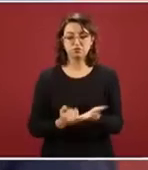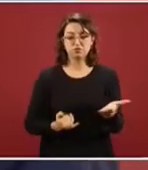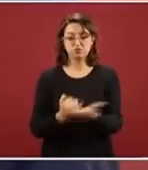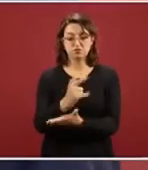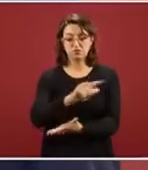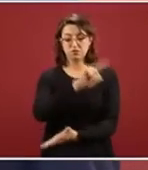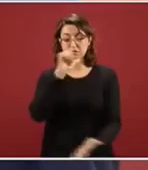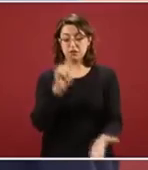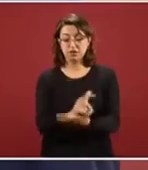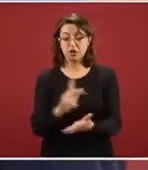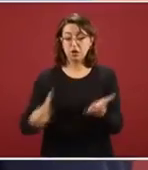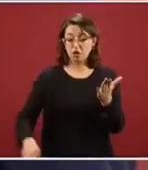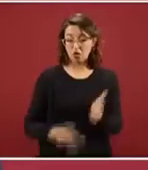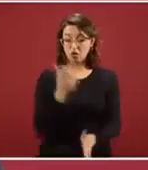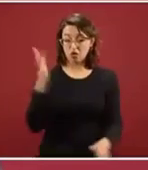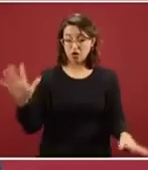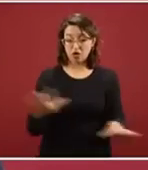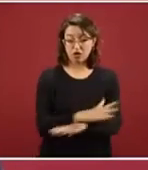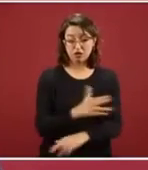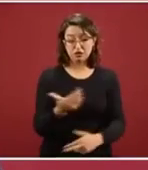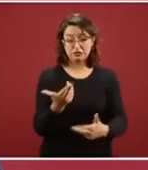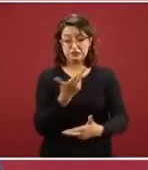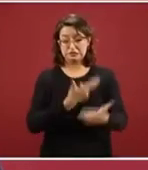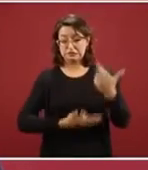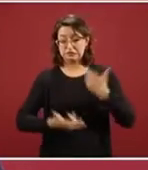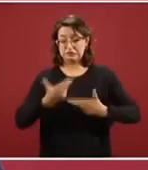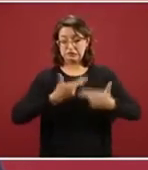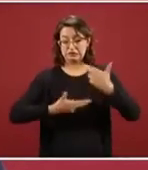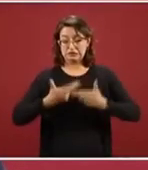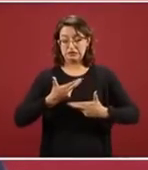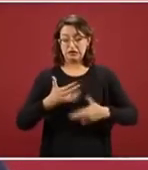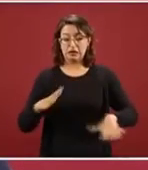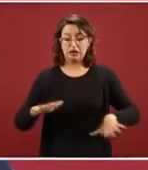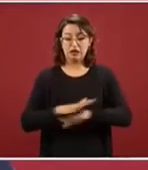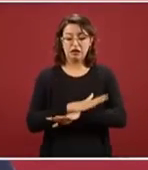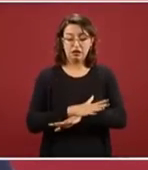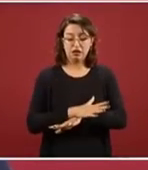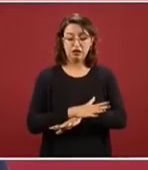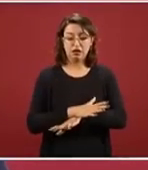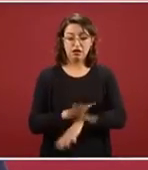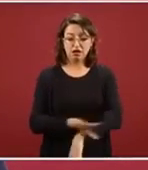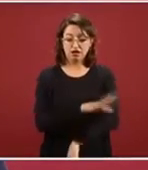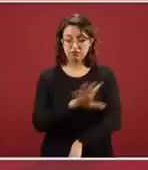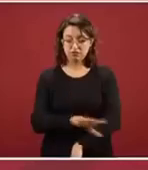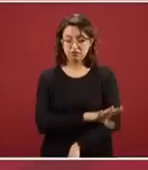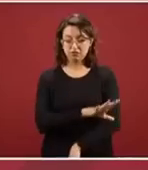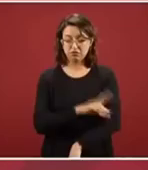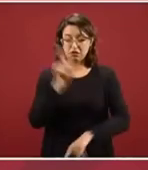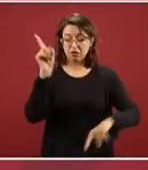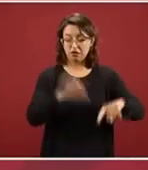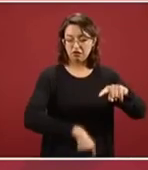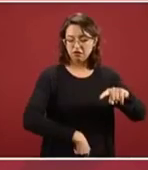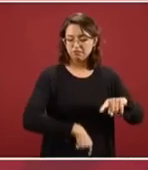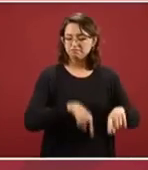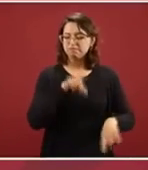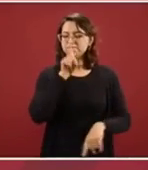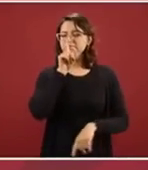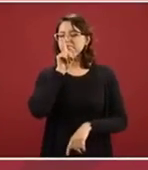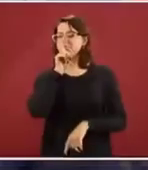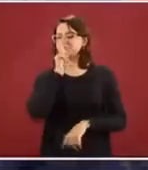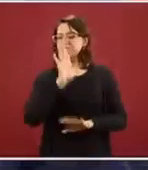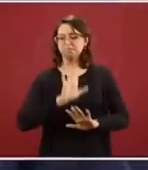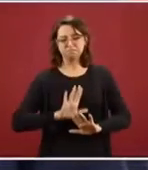leyes para revertir la llamada reforma energética,